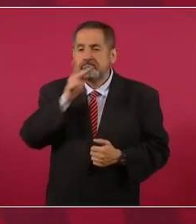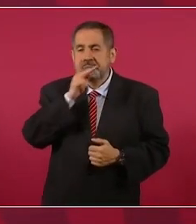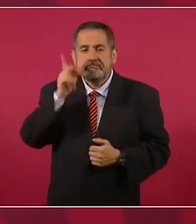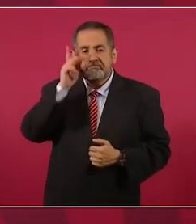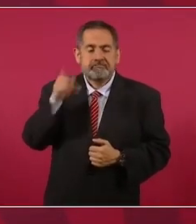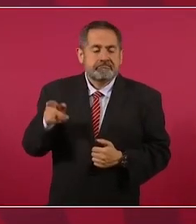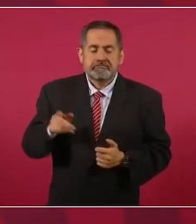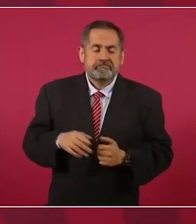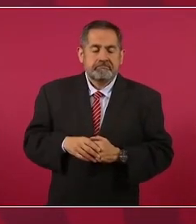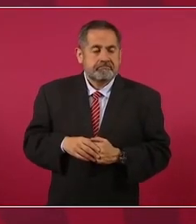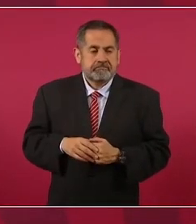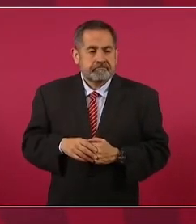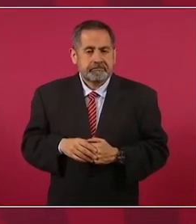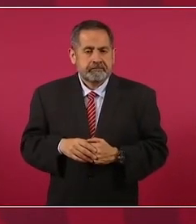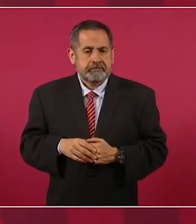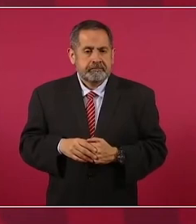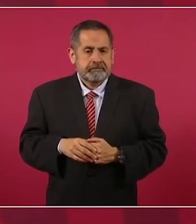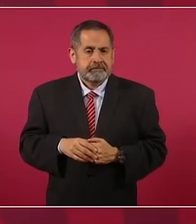condenó